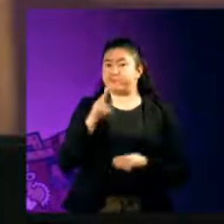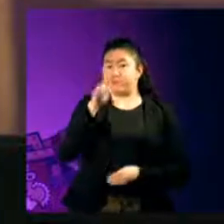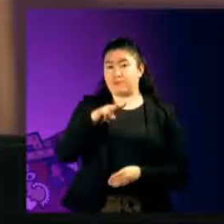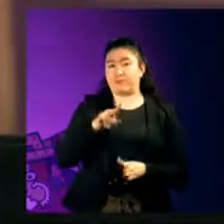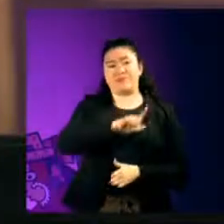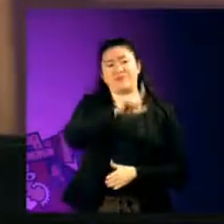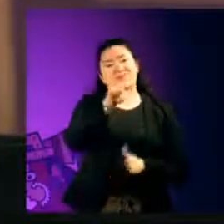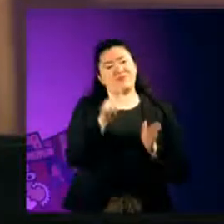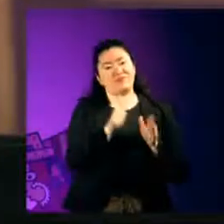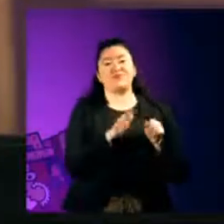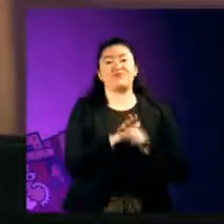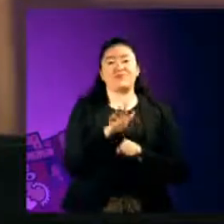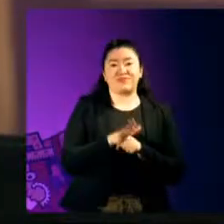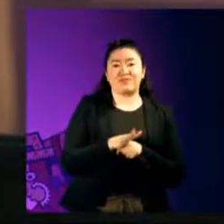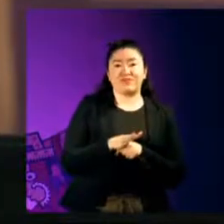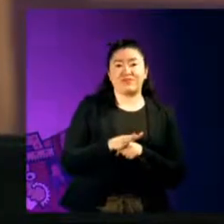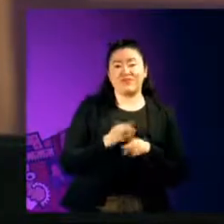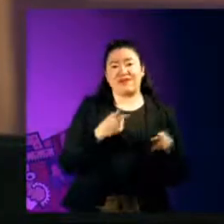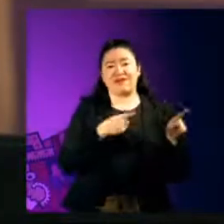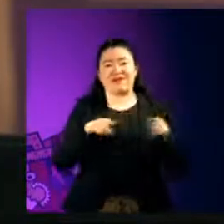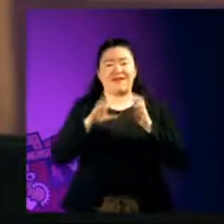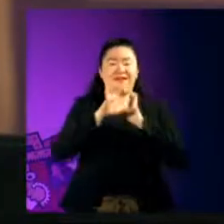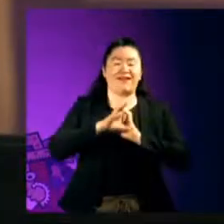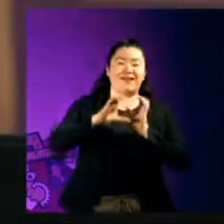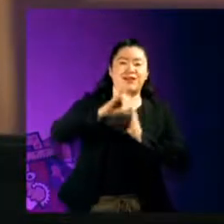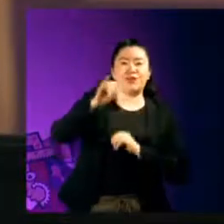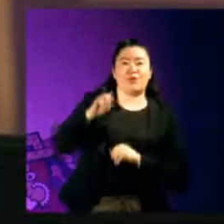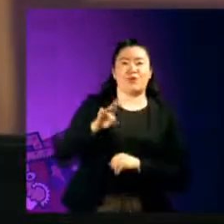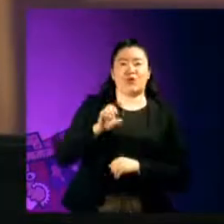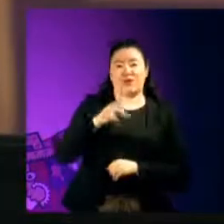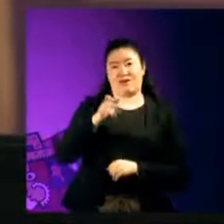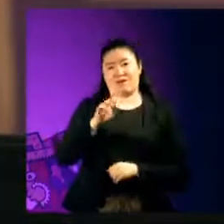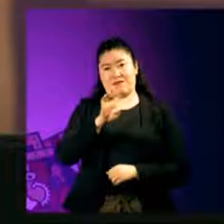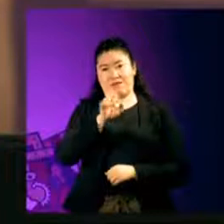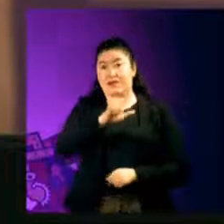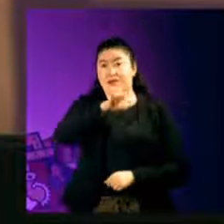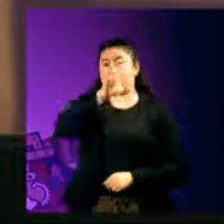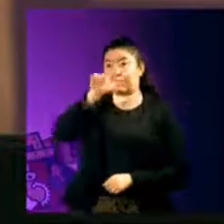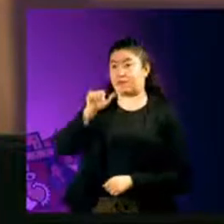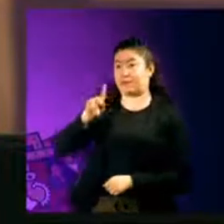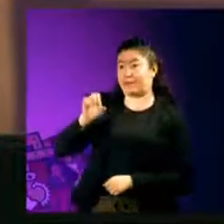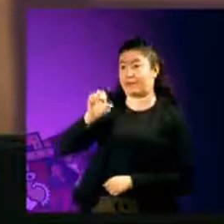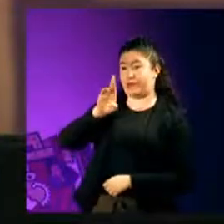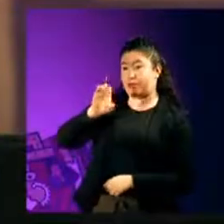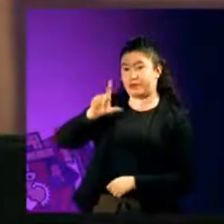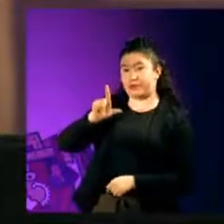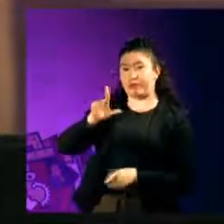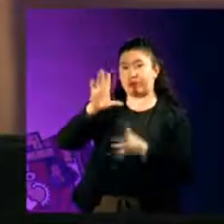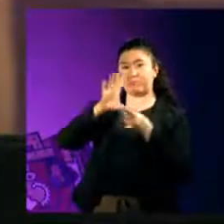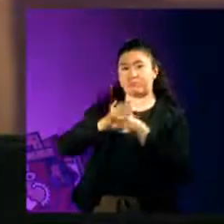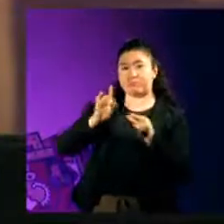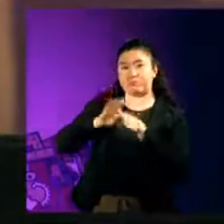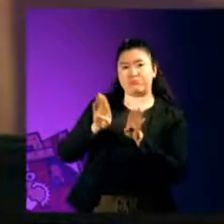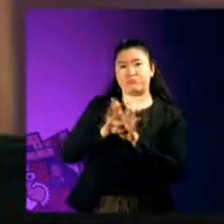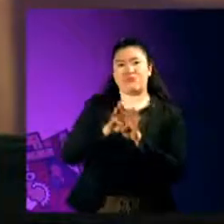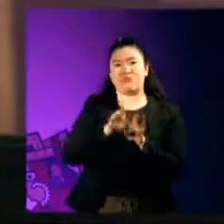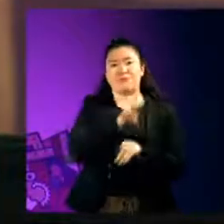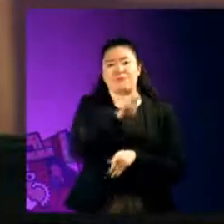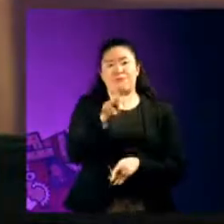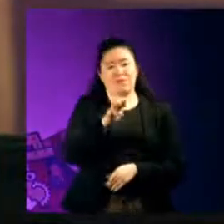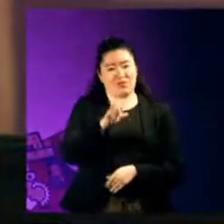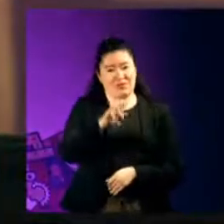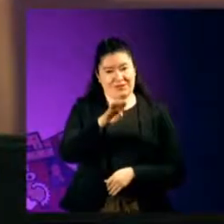juan gabriel en las mañaneras e inmediatamente después si está pellicer y después si está pellicer es una especie de monsiváis este